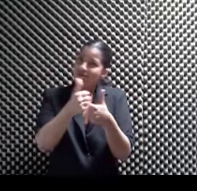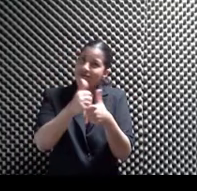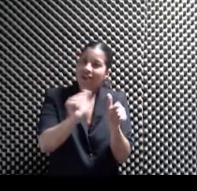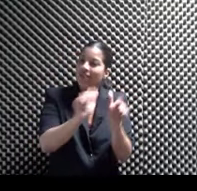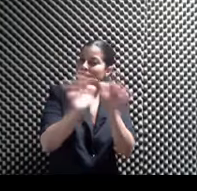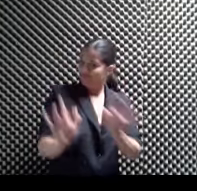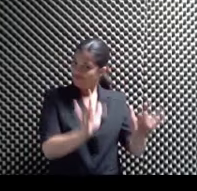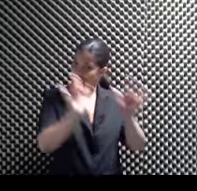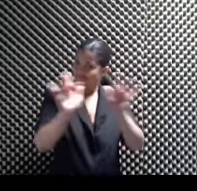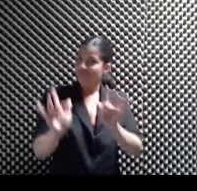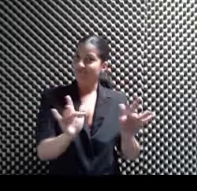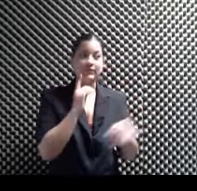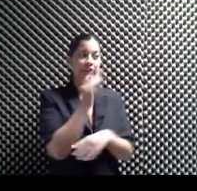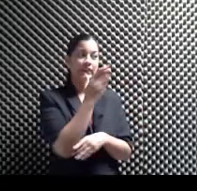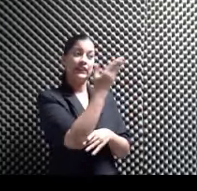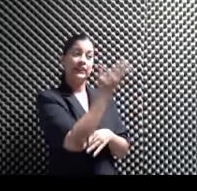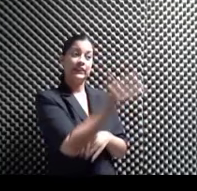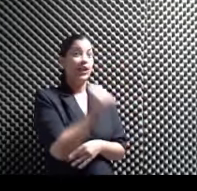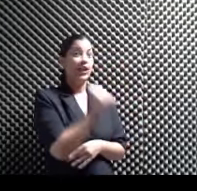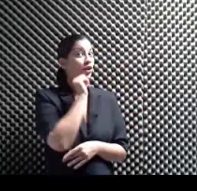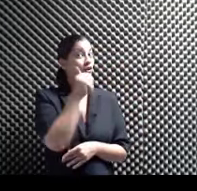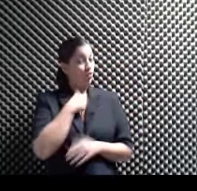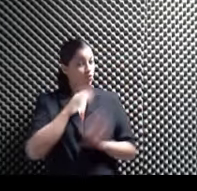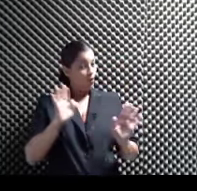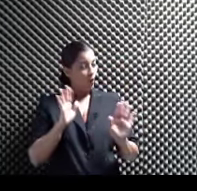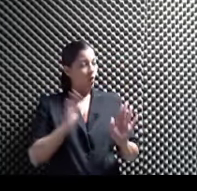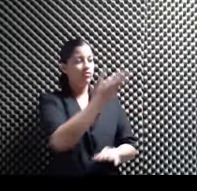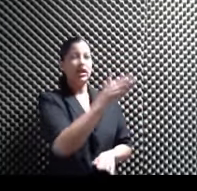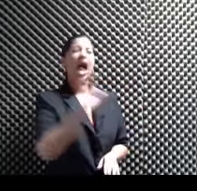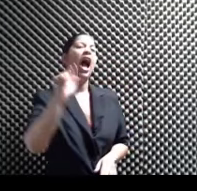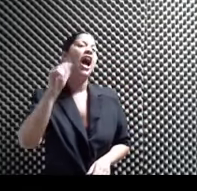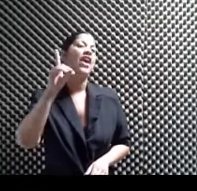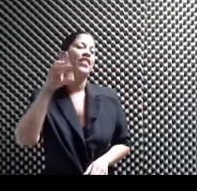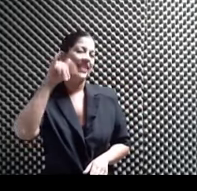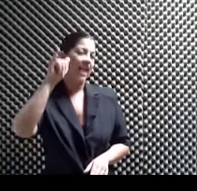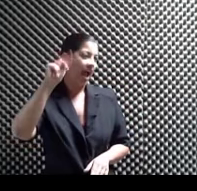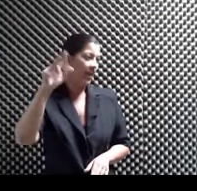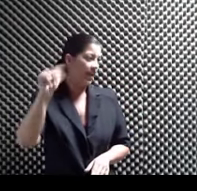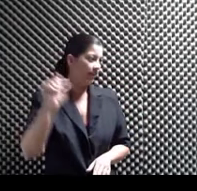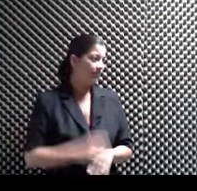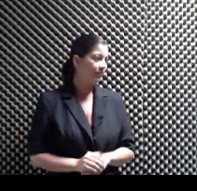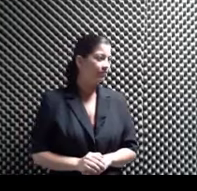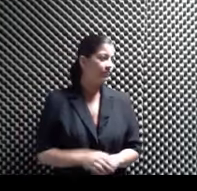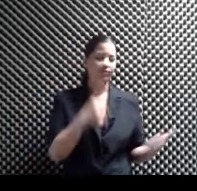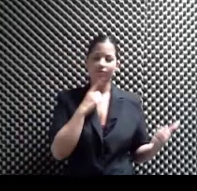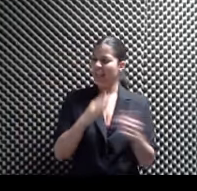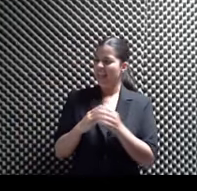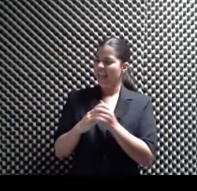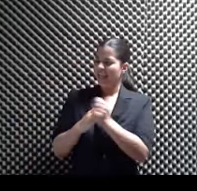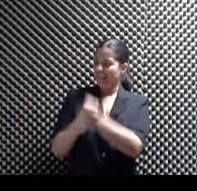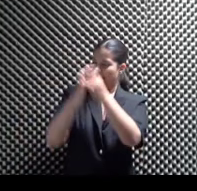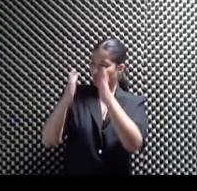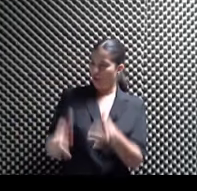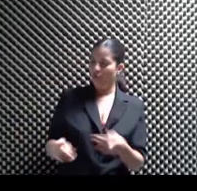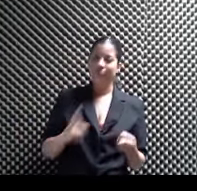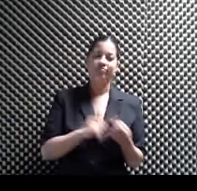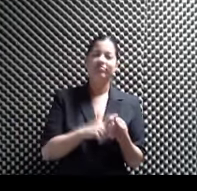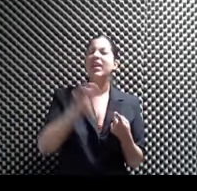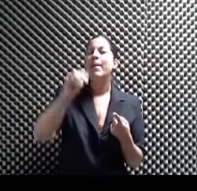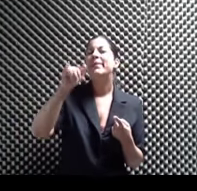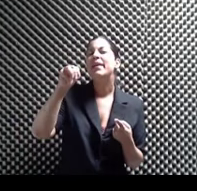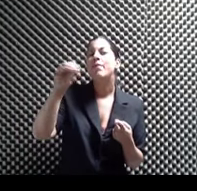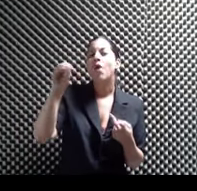Fui Adriana Yo quiero que Mira Director Él es Mimo Pero también es actor